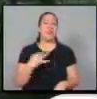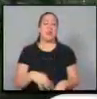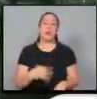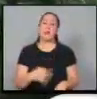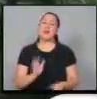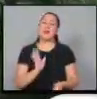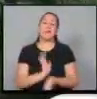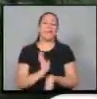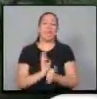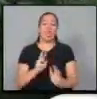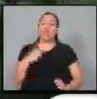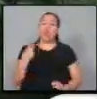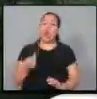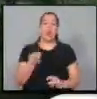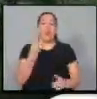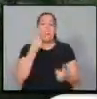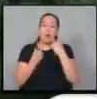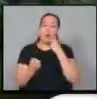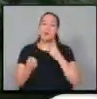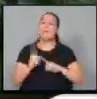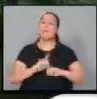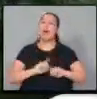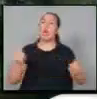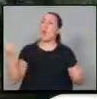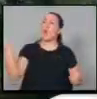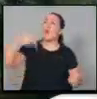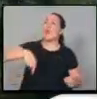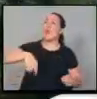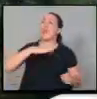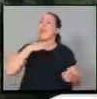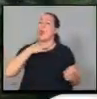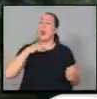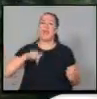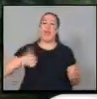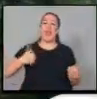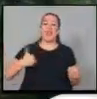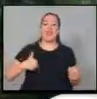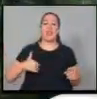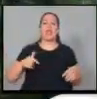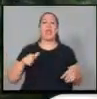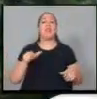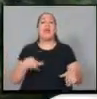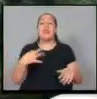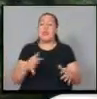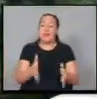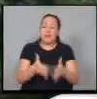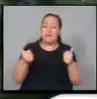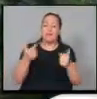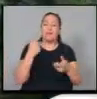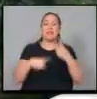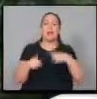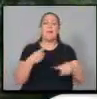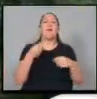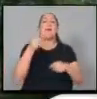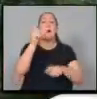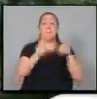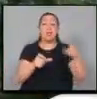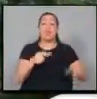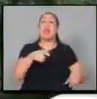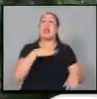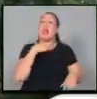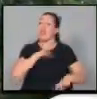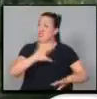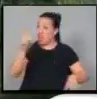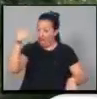las precauciones para que no ingresen delincuentes a la Argentina y tenemos que generar agilidad en los trámites para aquellos delincuentes que ya ingresaron